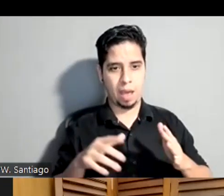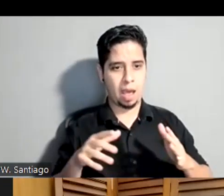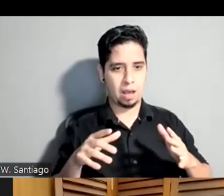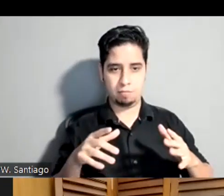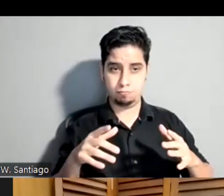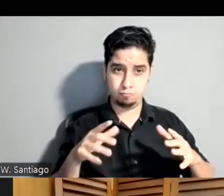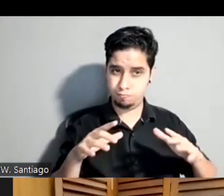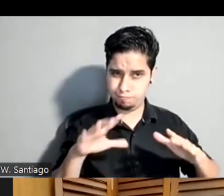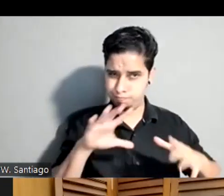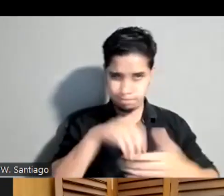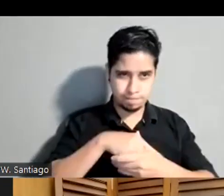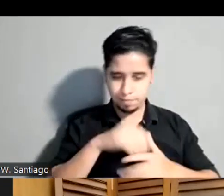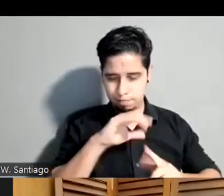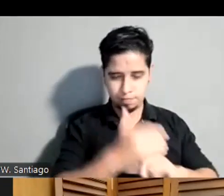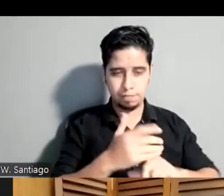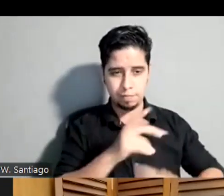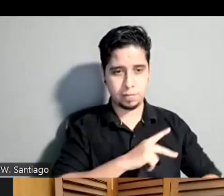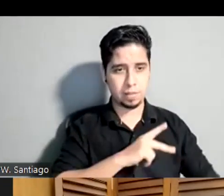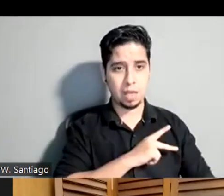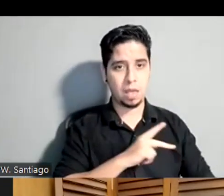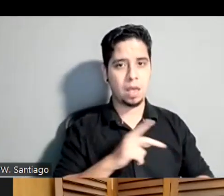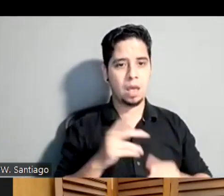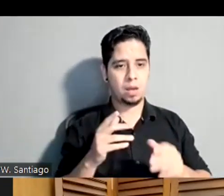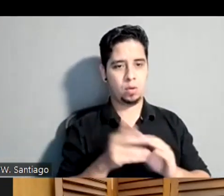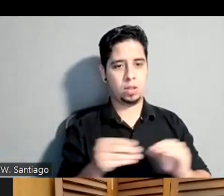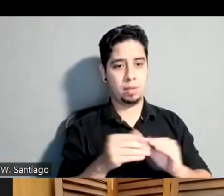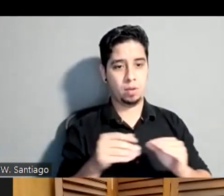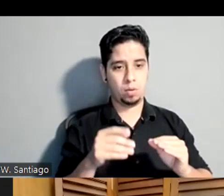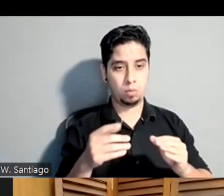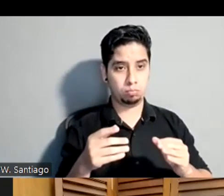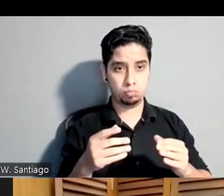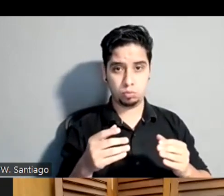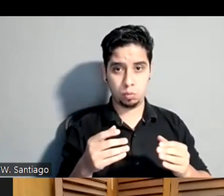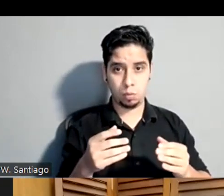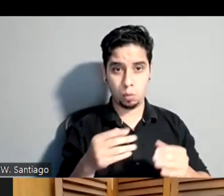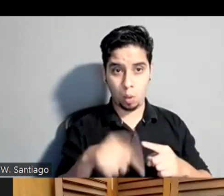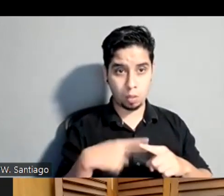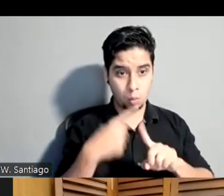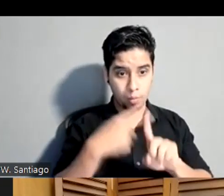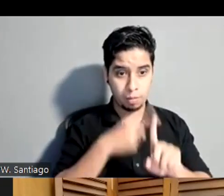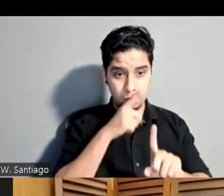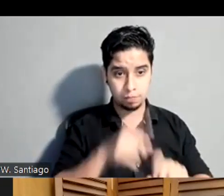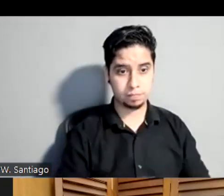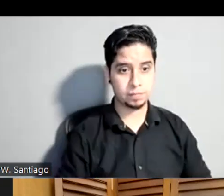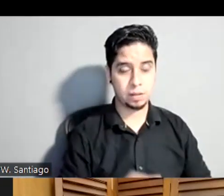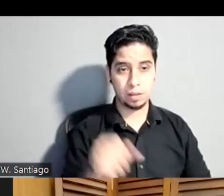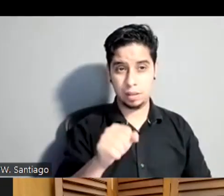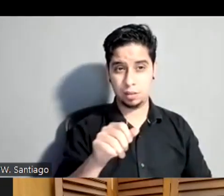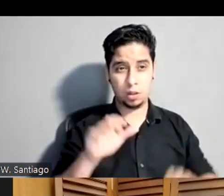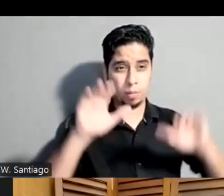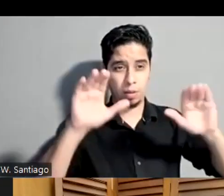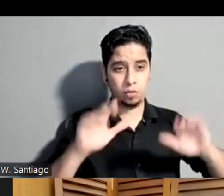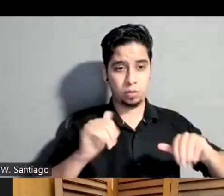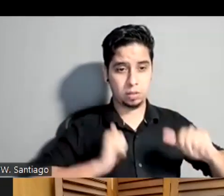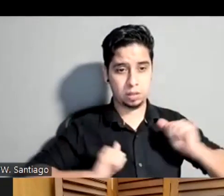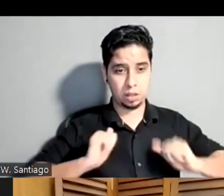Cuéntanos cómo viene Doña Bárbara por ahí, ya dentro de dentro de un mes. Y esto es lo maravilloso del teatro, que